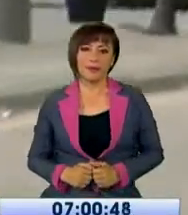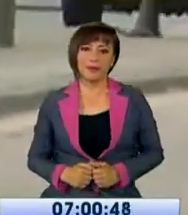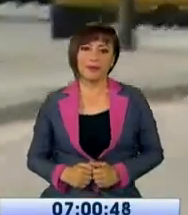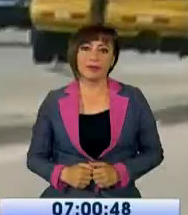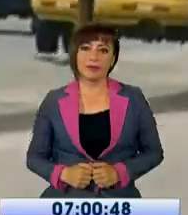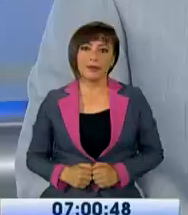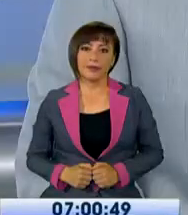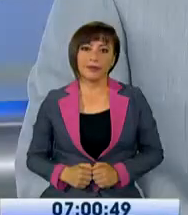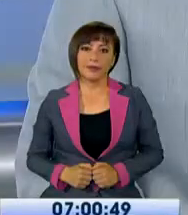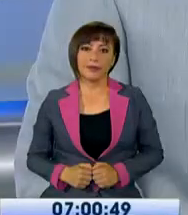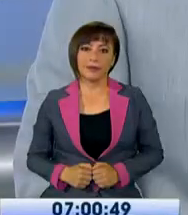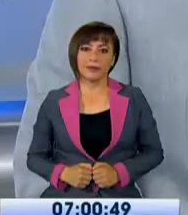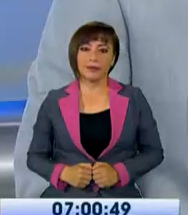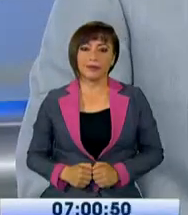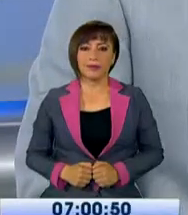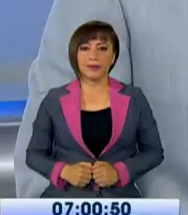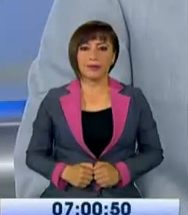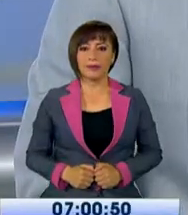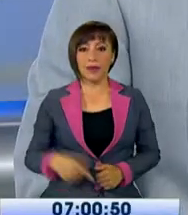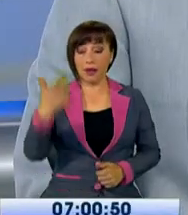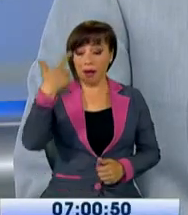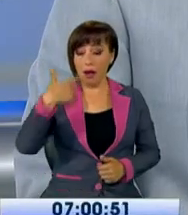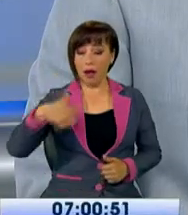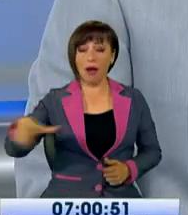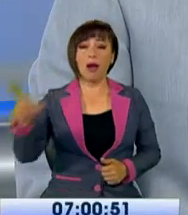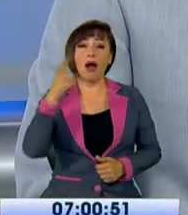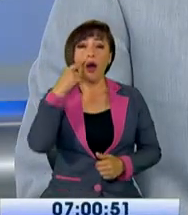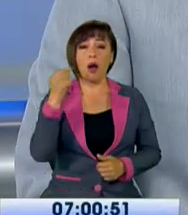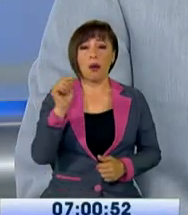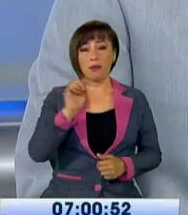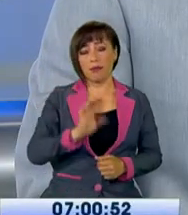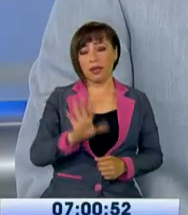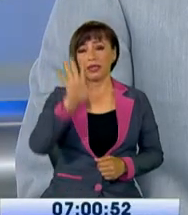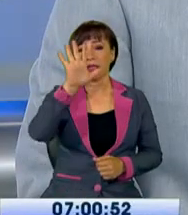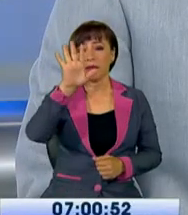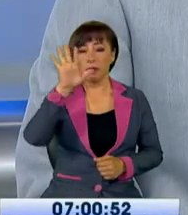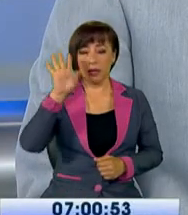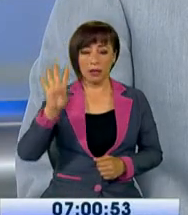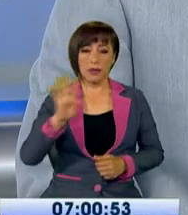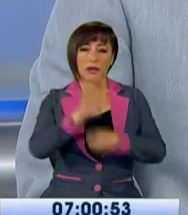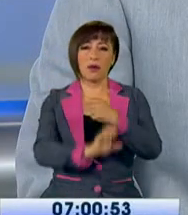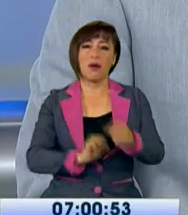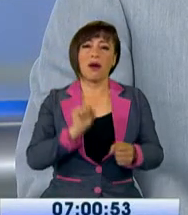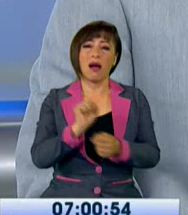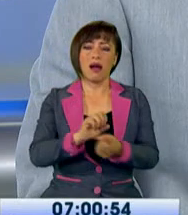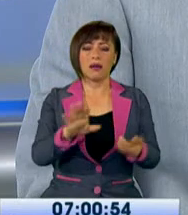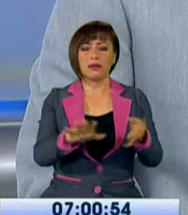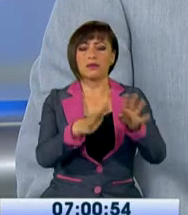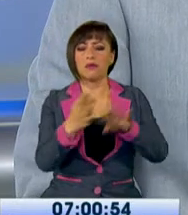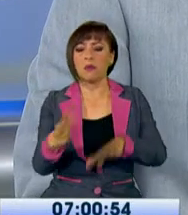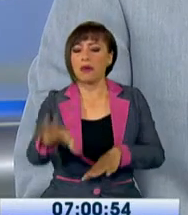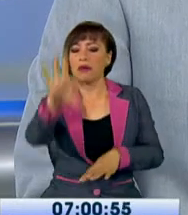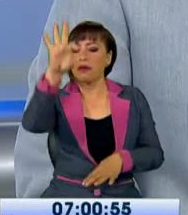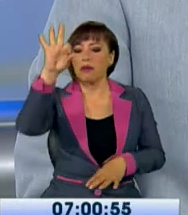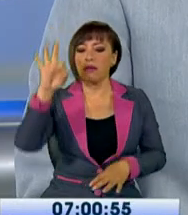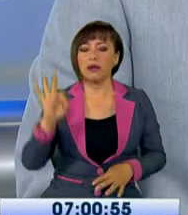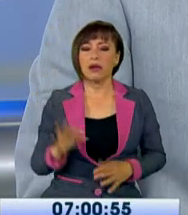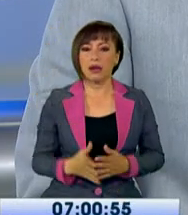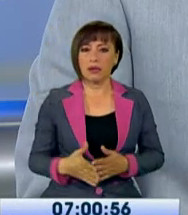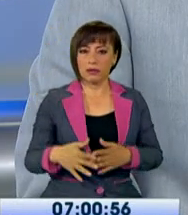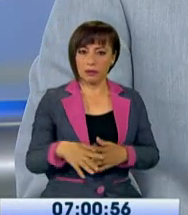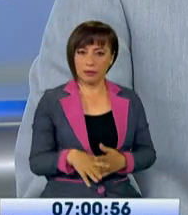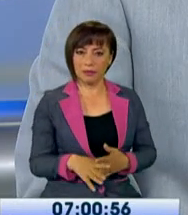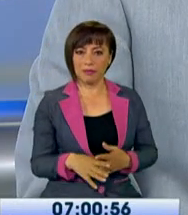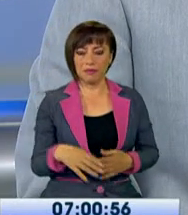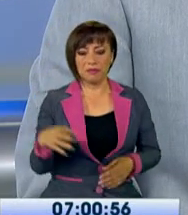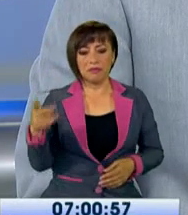Muñoz. En Loja, un hombre de 54 años de edad fue hallado sin vida y flotando en un canal de riego. Según un informe